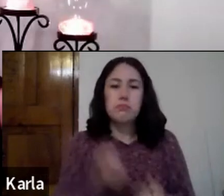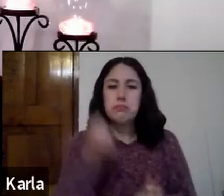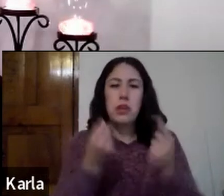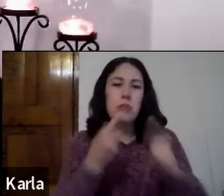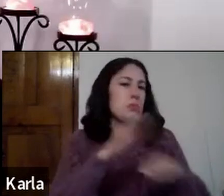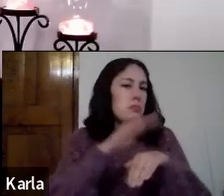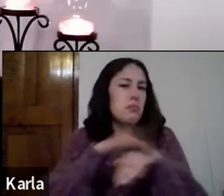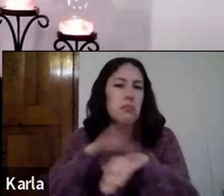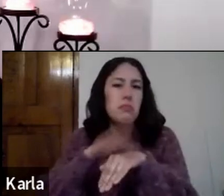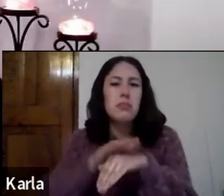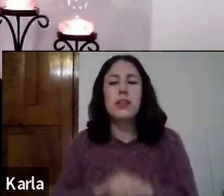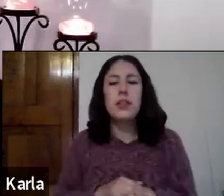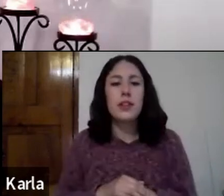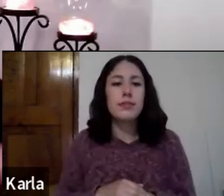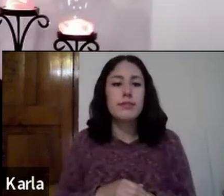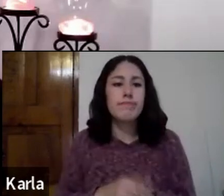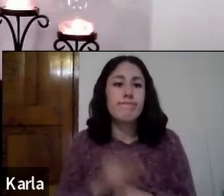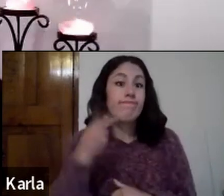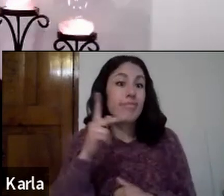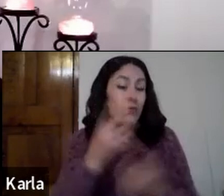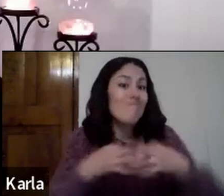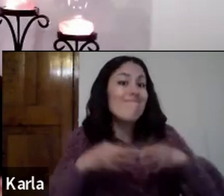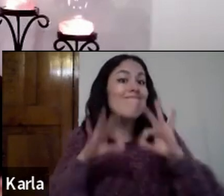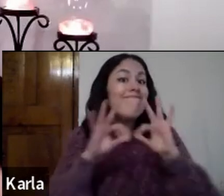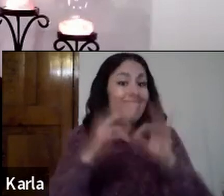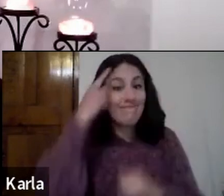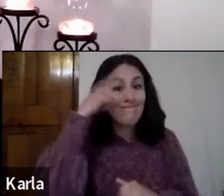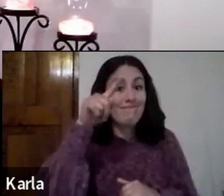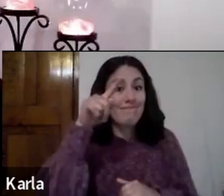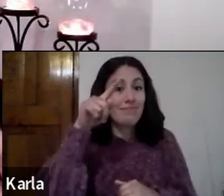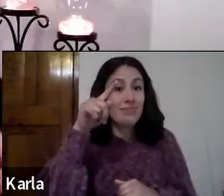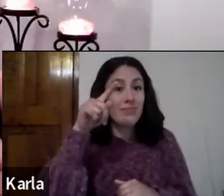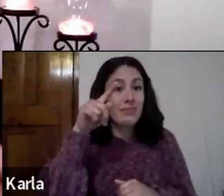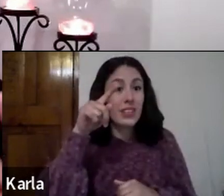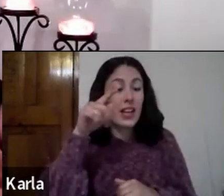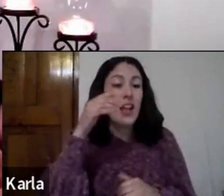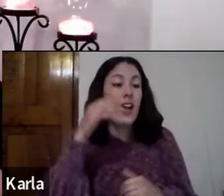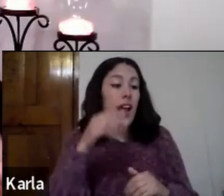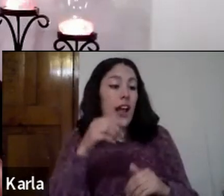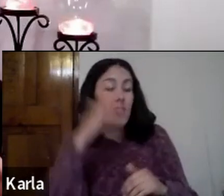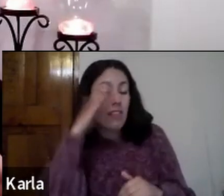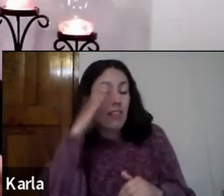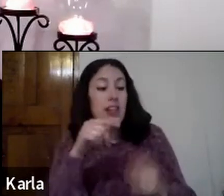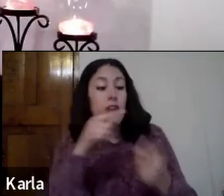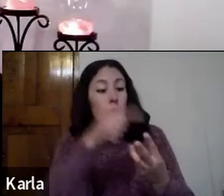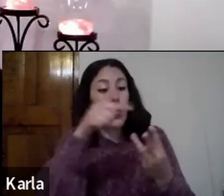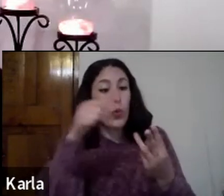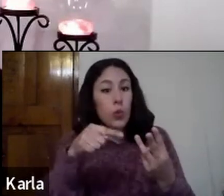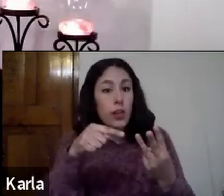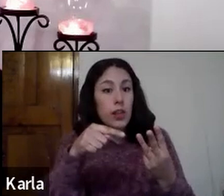y la primera vez que notarás que son tres y luego también como entendemos estas tres tres prácticas